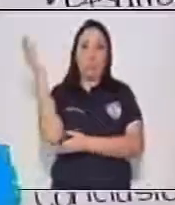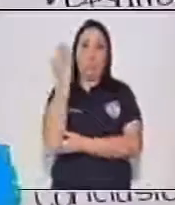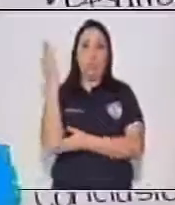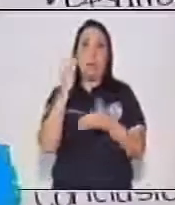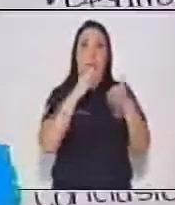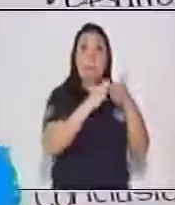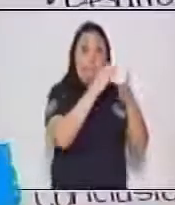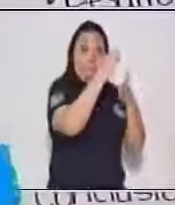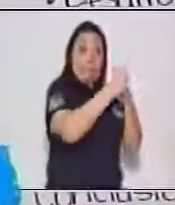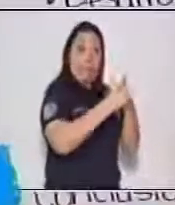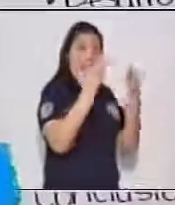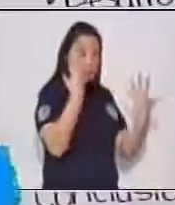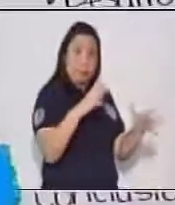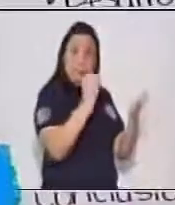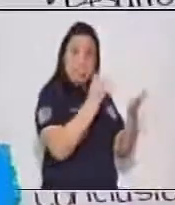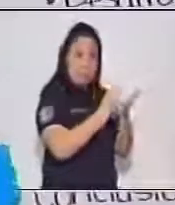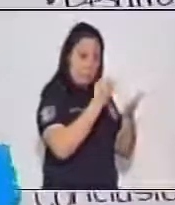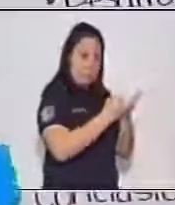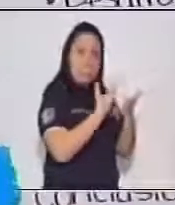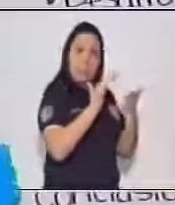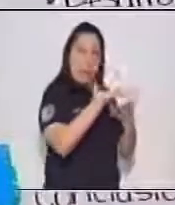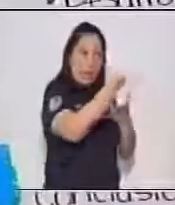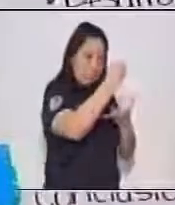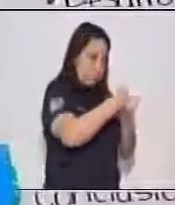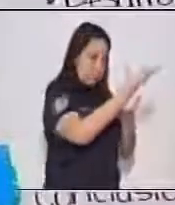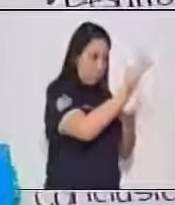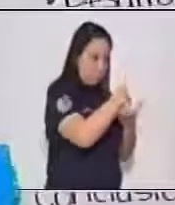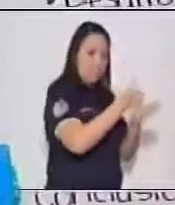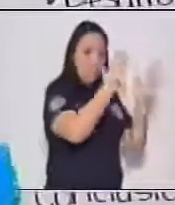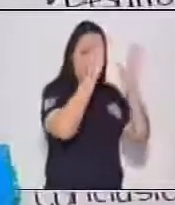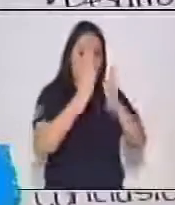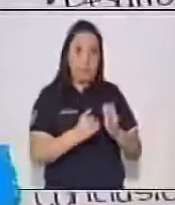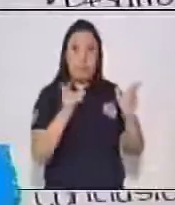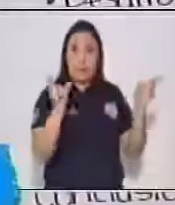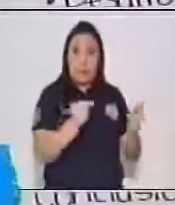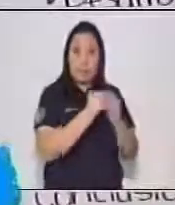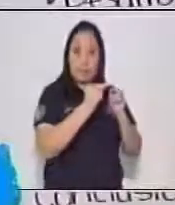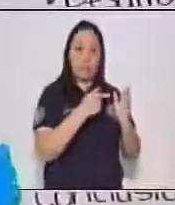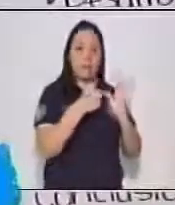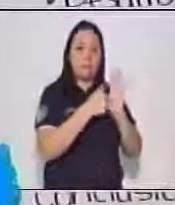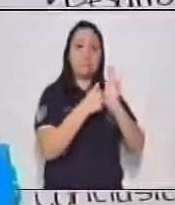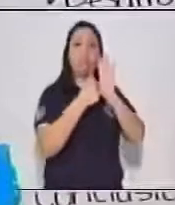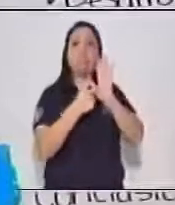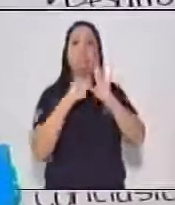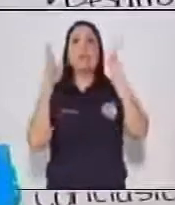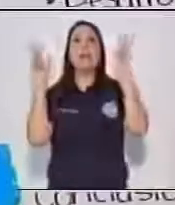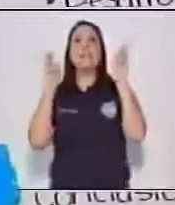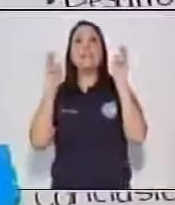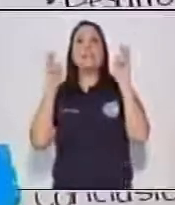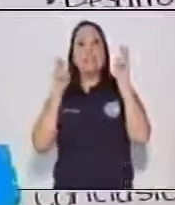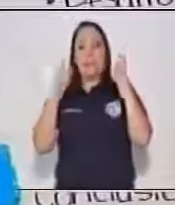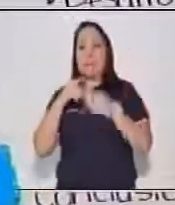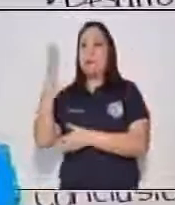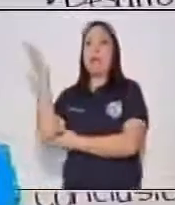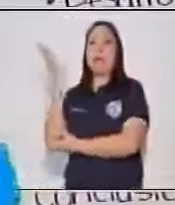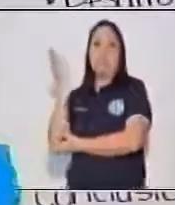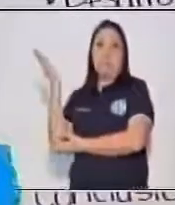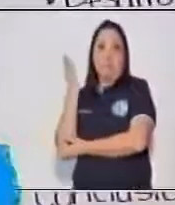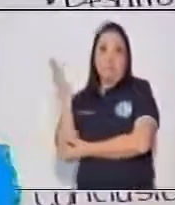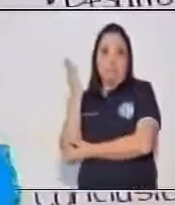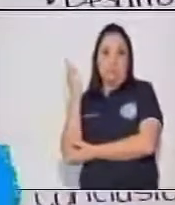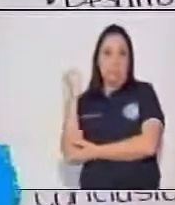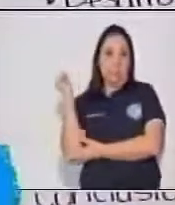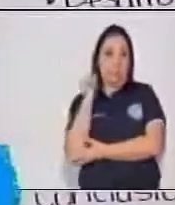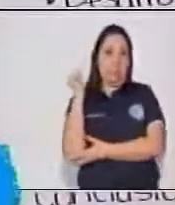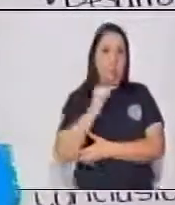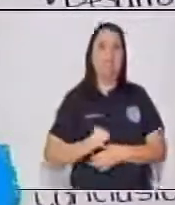tu participación ante un público. ¿Por qué? Vas a buscar un título para tu exposición, ¿sí? El tema te lo pueden dar o te lo